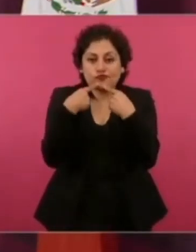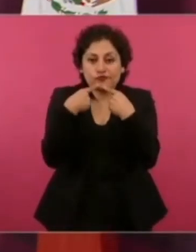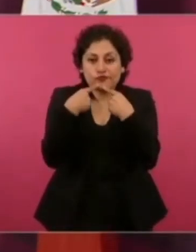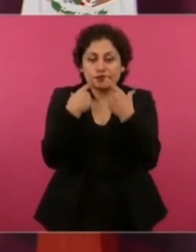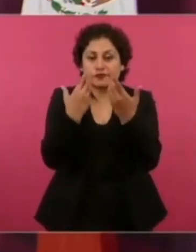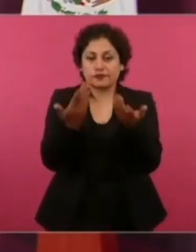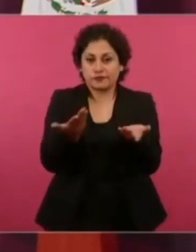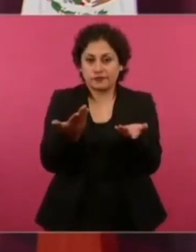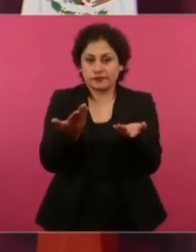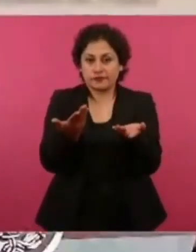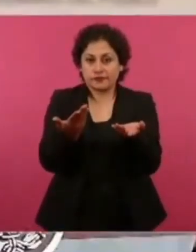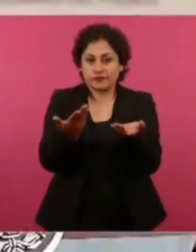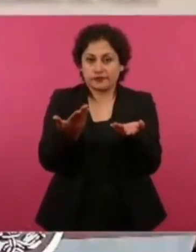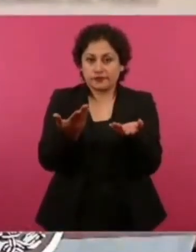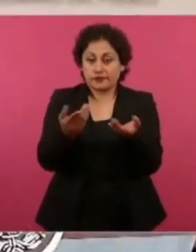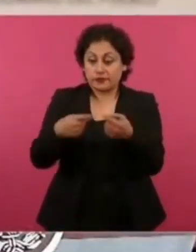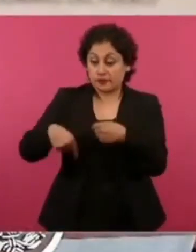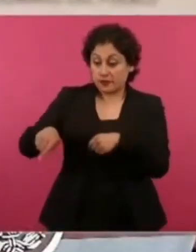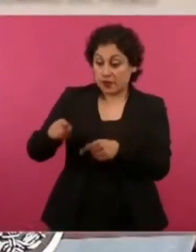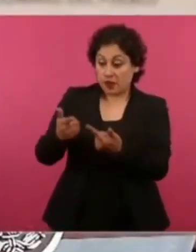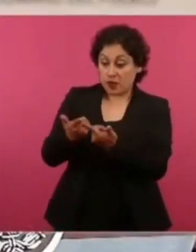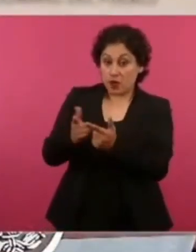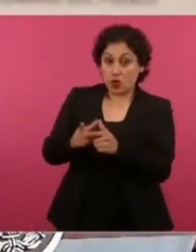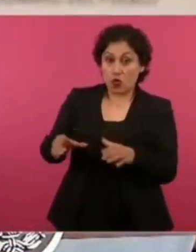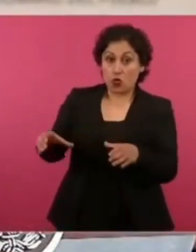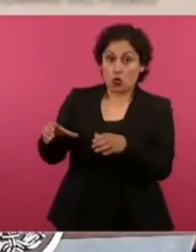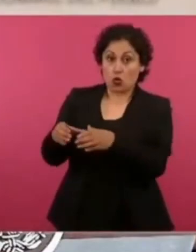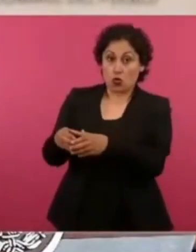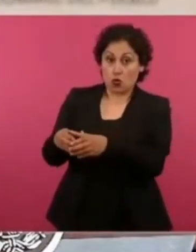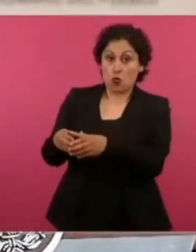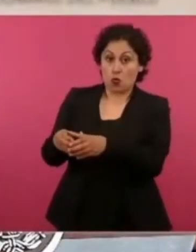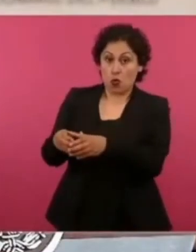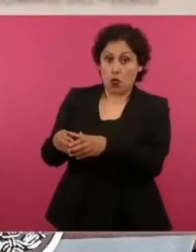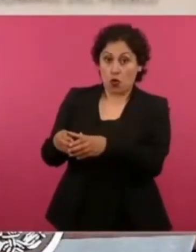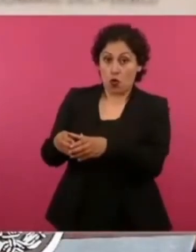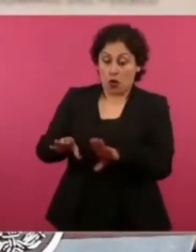el gerente del bloque conservador, Claudio X González,